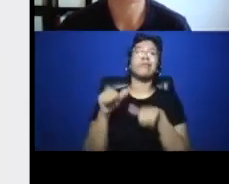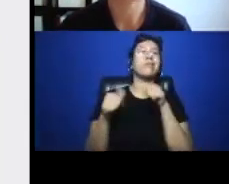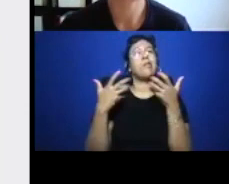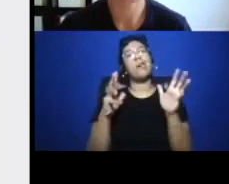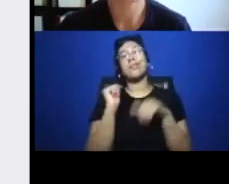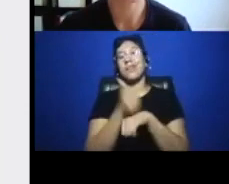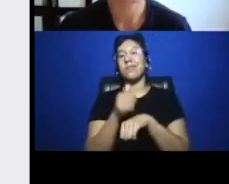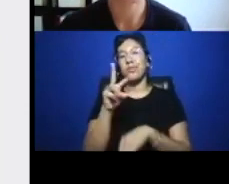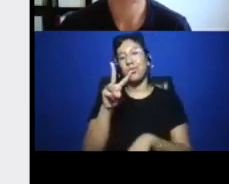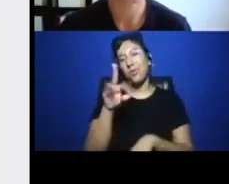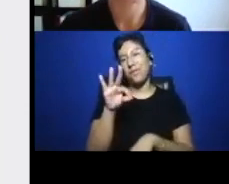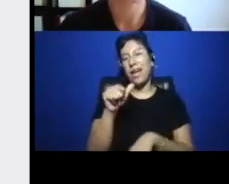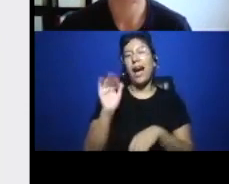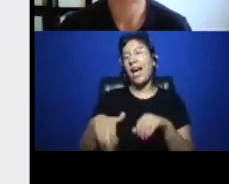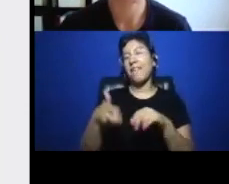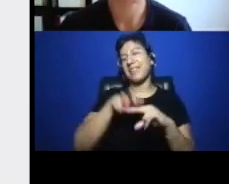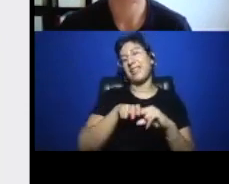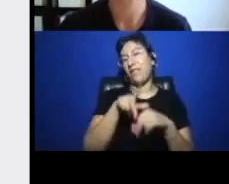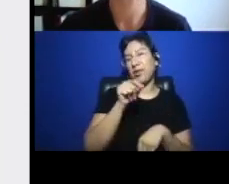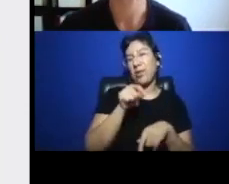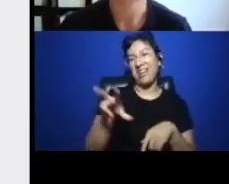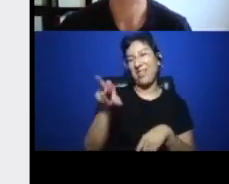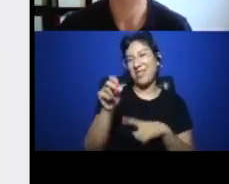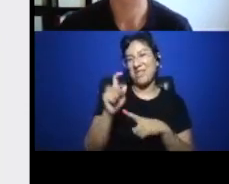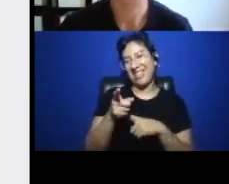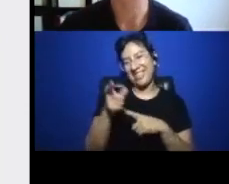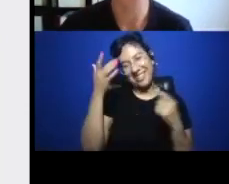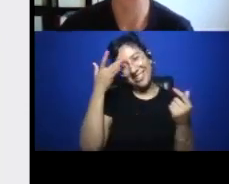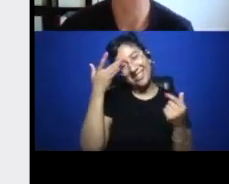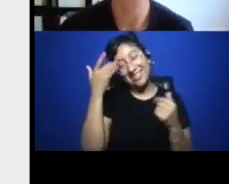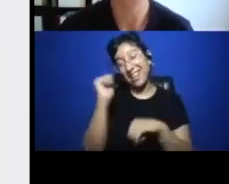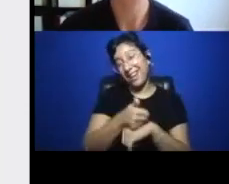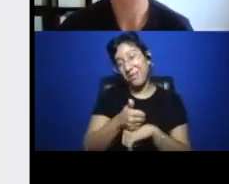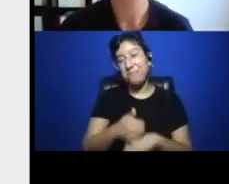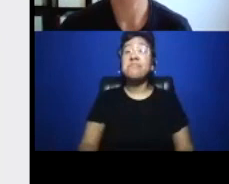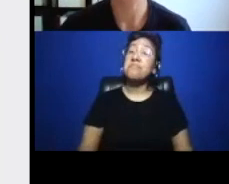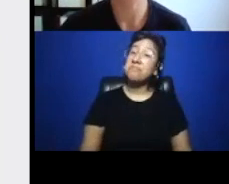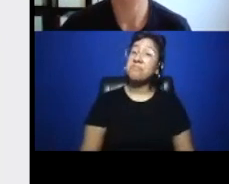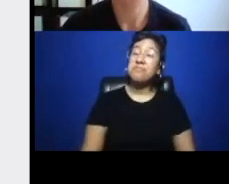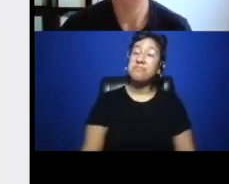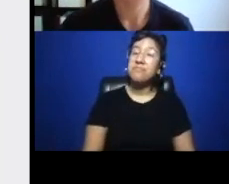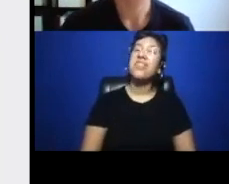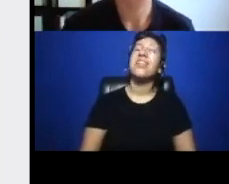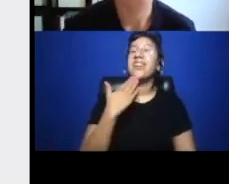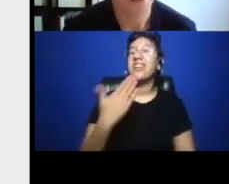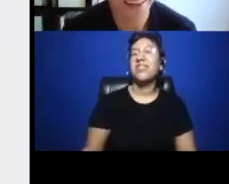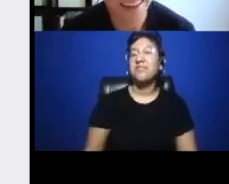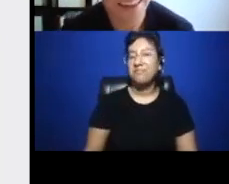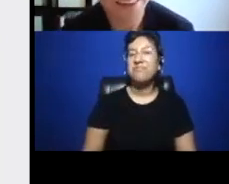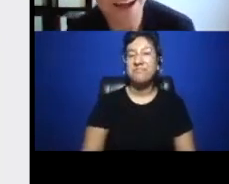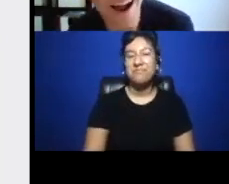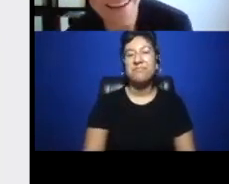porque no me había sentado para 20, 30, media hora, 20 minutos, media hora para hacerlo. Muchas gracias.